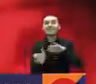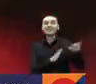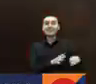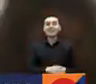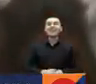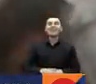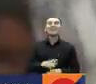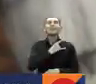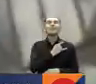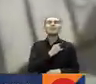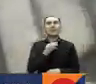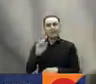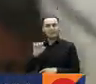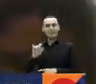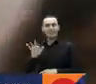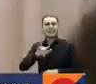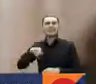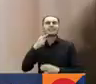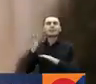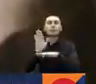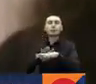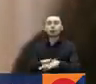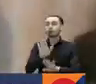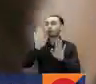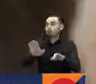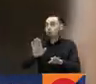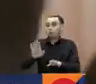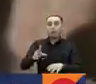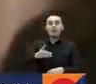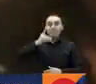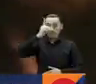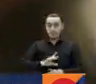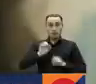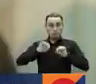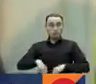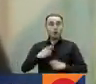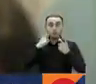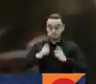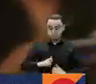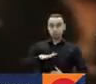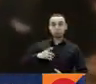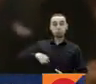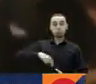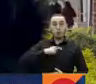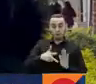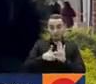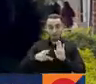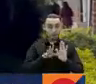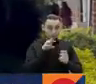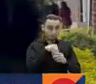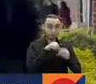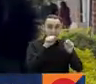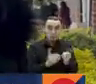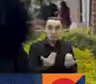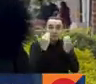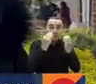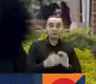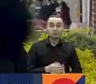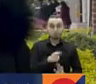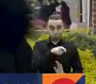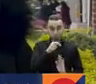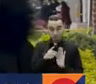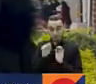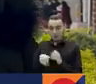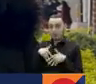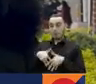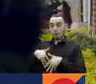Andes aseguró que ella ejercía su derecho a la protesta pacífica amparada por la Corte Constitucional. La Autoridad Migratoria en Migración